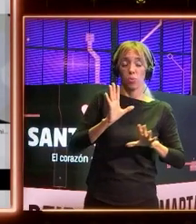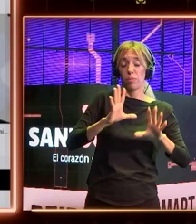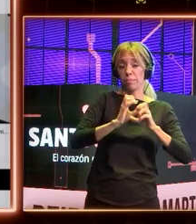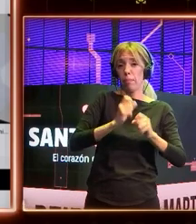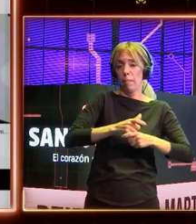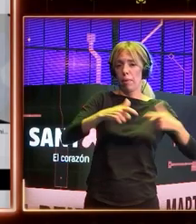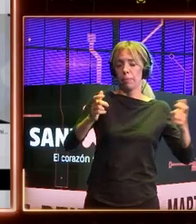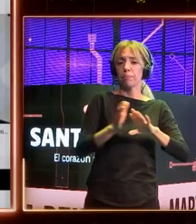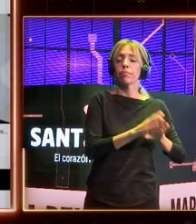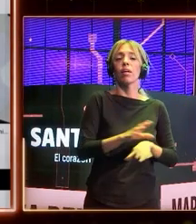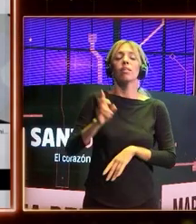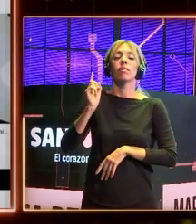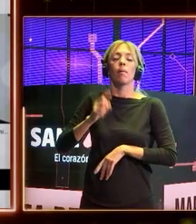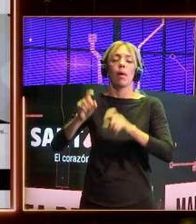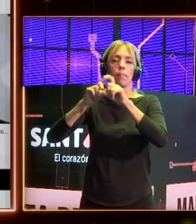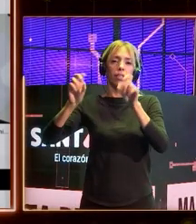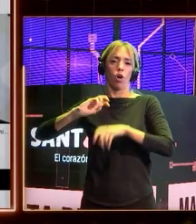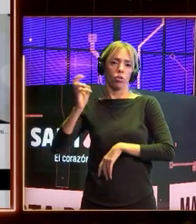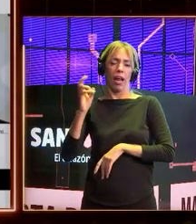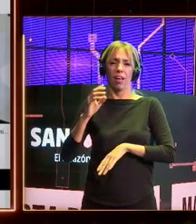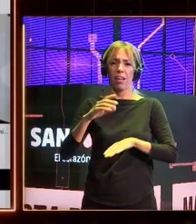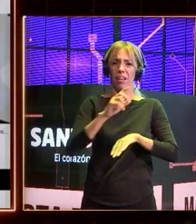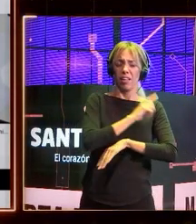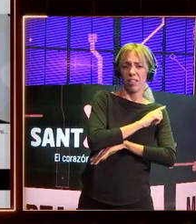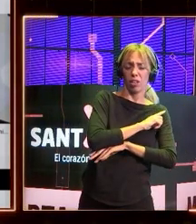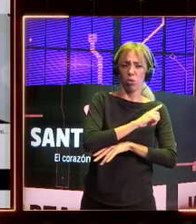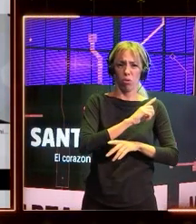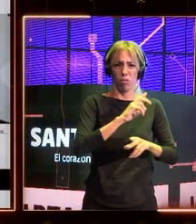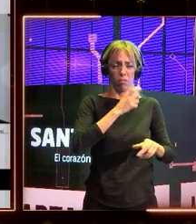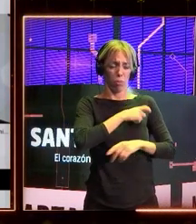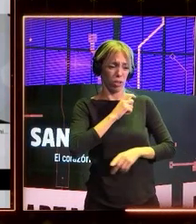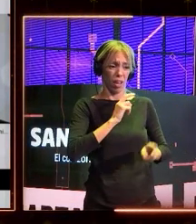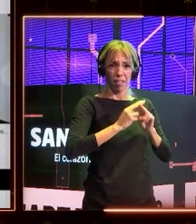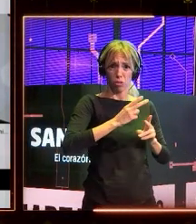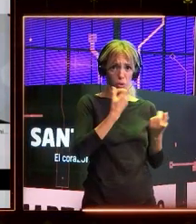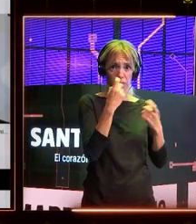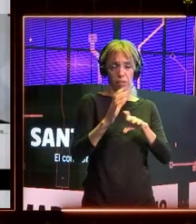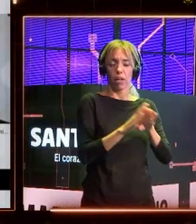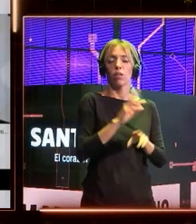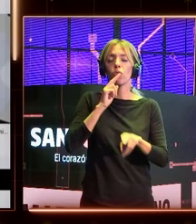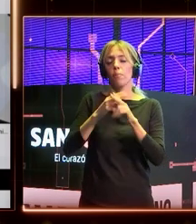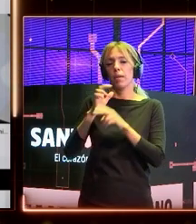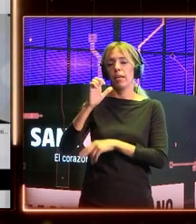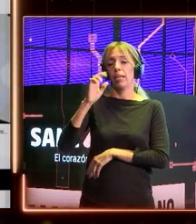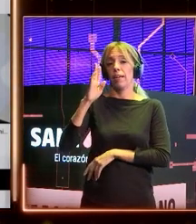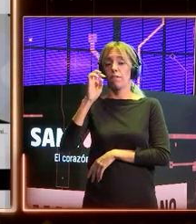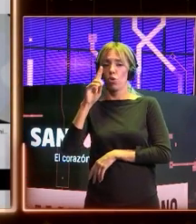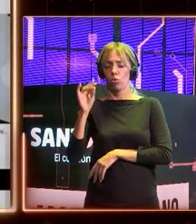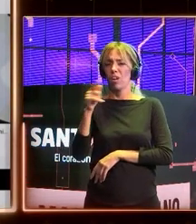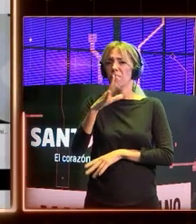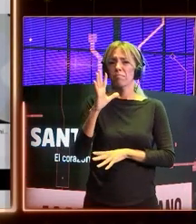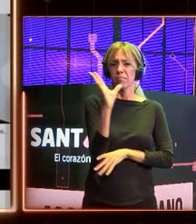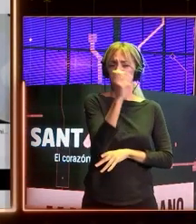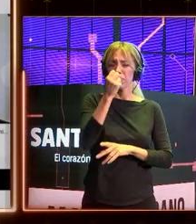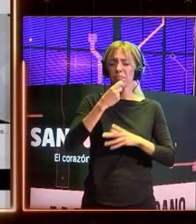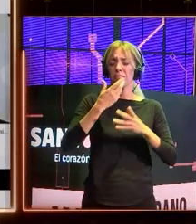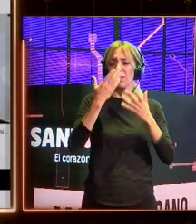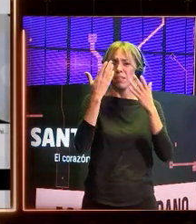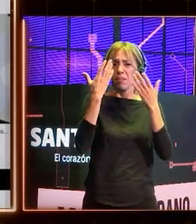Seguridad Social ni del Ejército es Clearview. Esta es una empresa que ha utilizado las imágenes de Facebook, de Instagram, bueno, pues todos